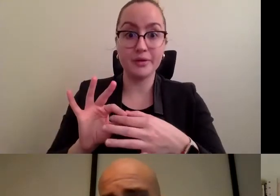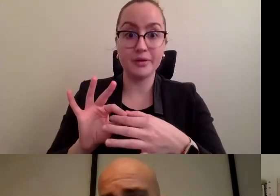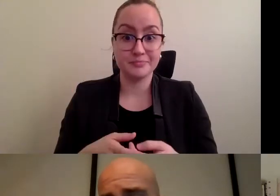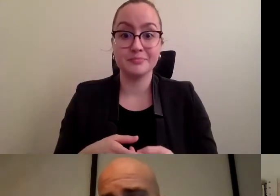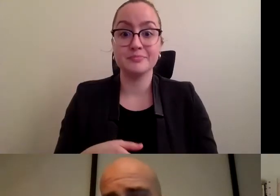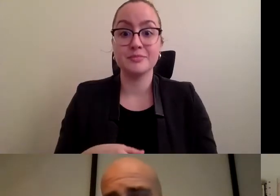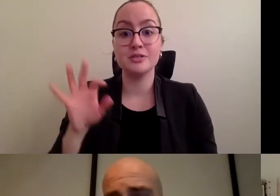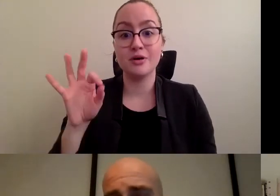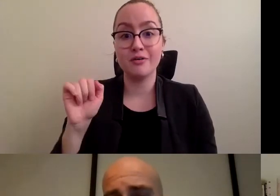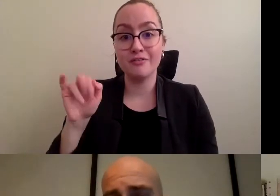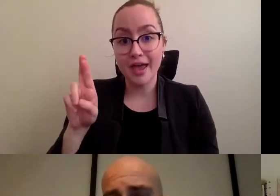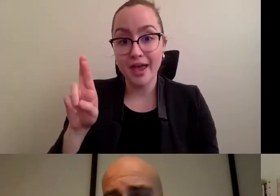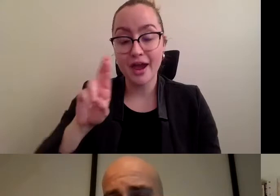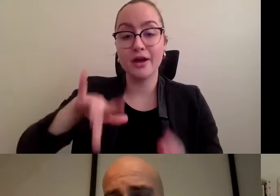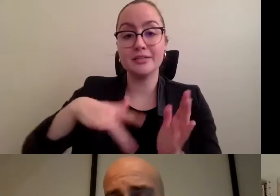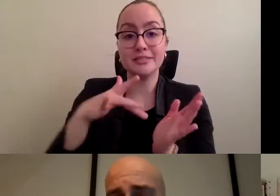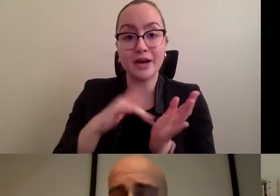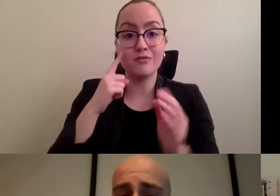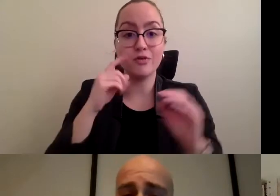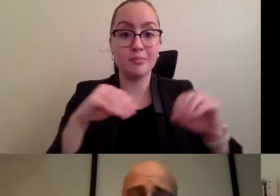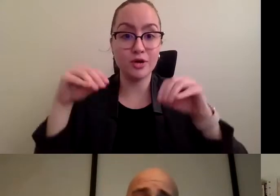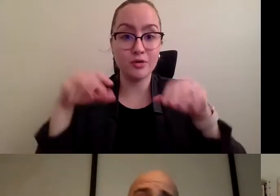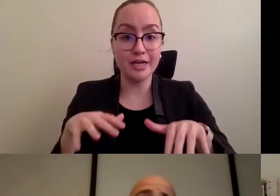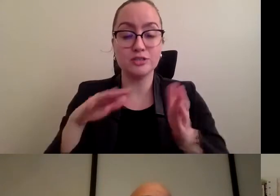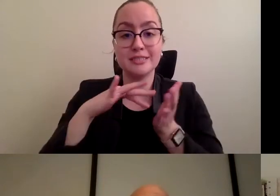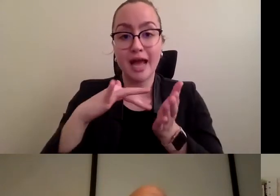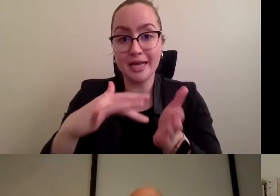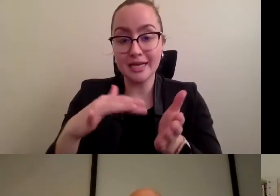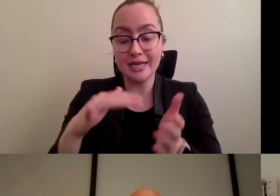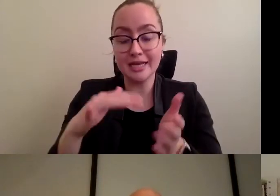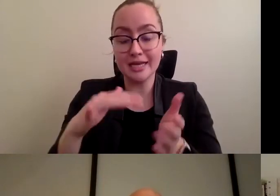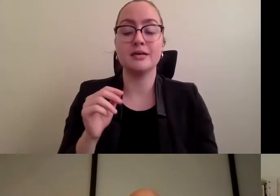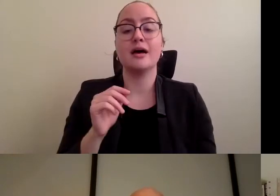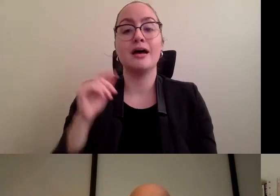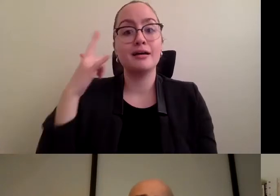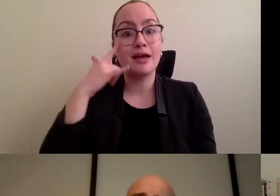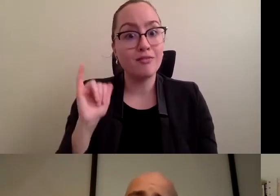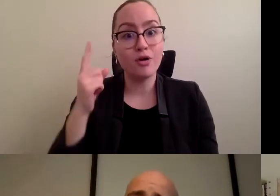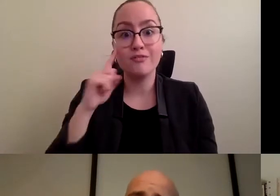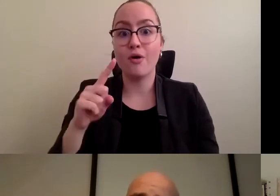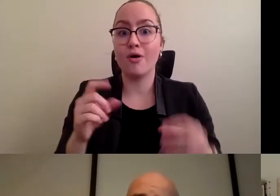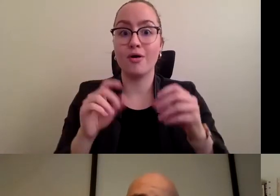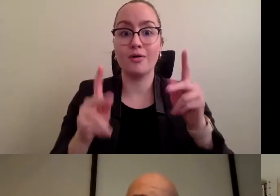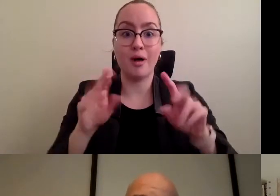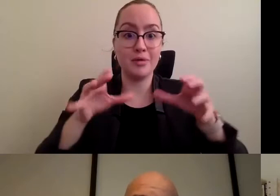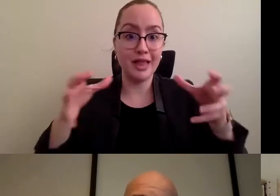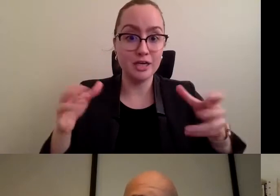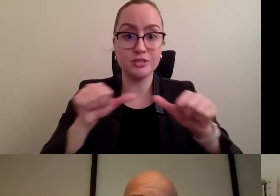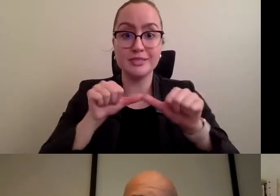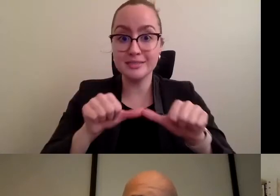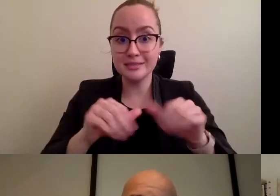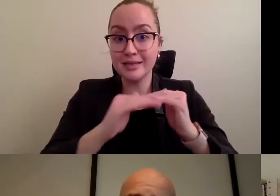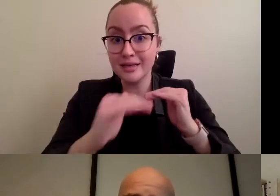y son grupos como FAIR y el Centro, y hay otros grupos como FAIR para reforma